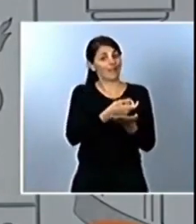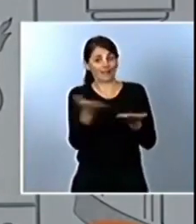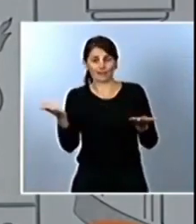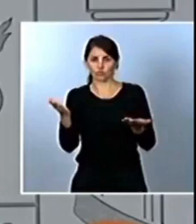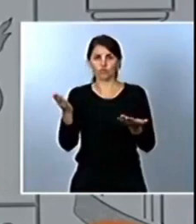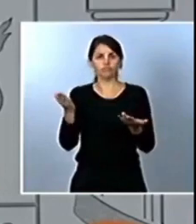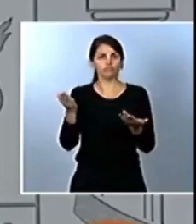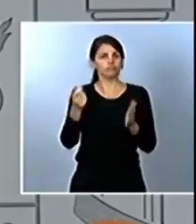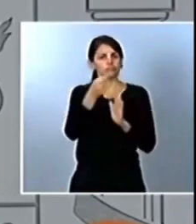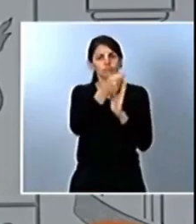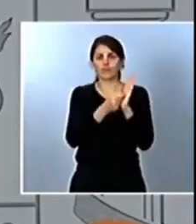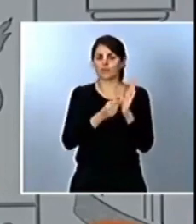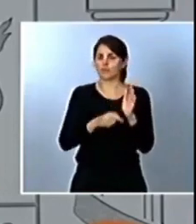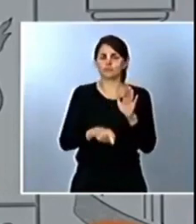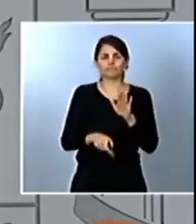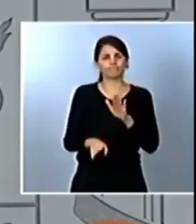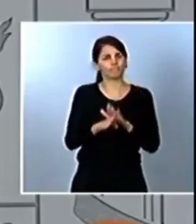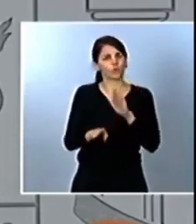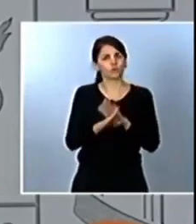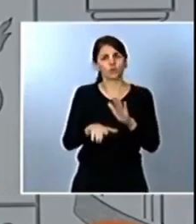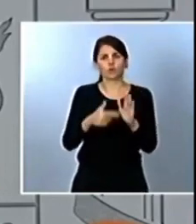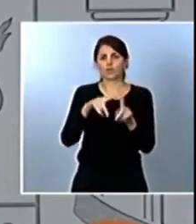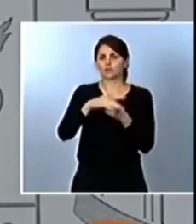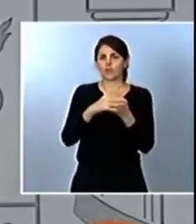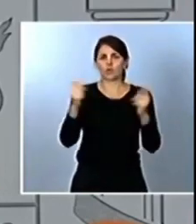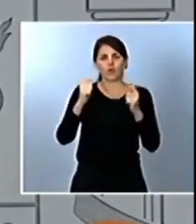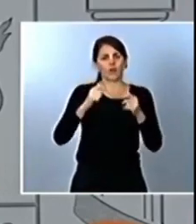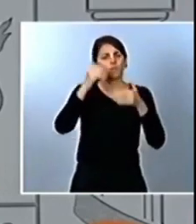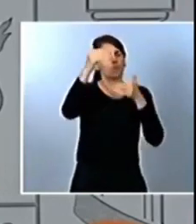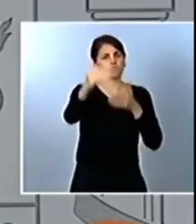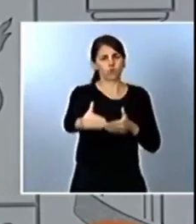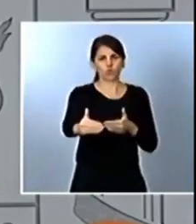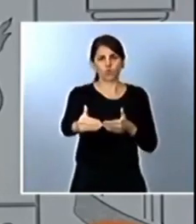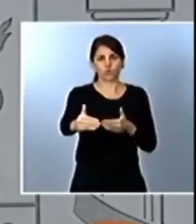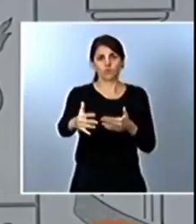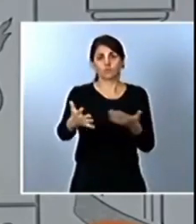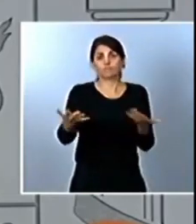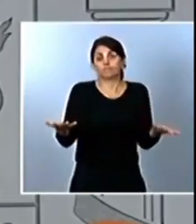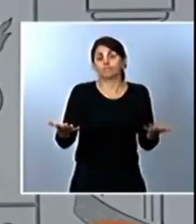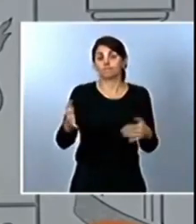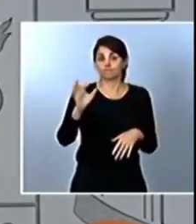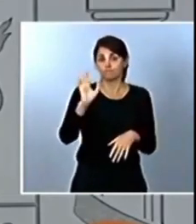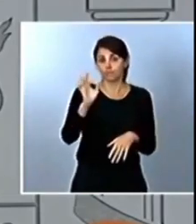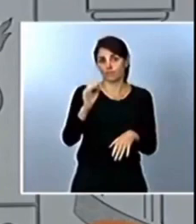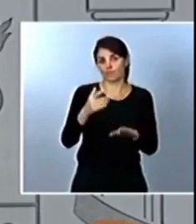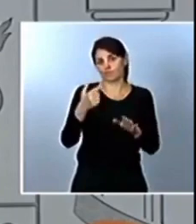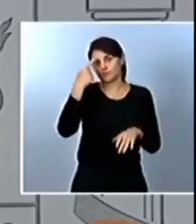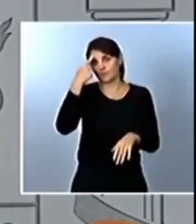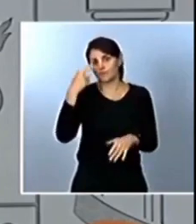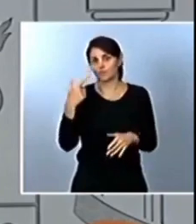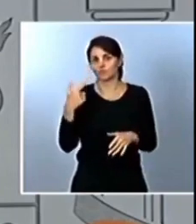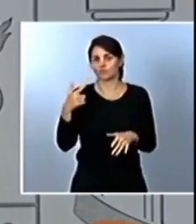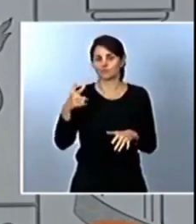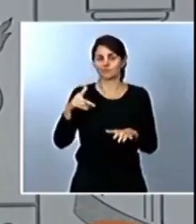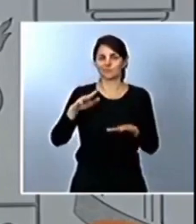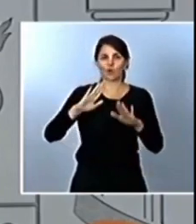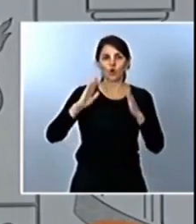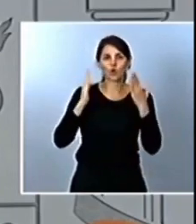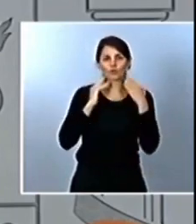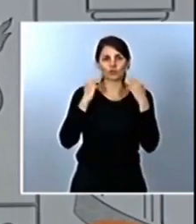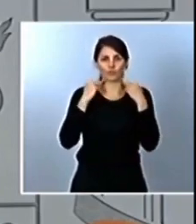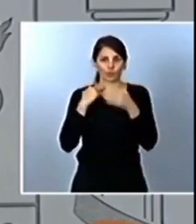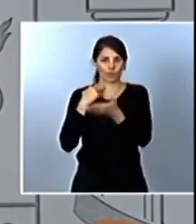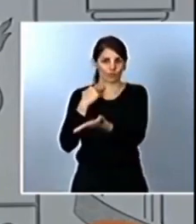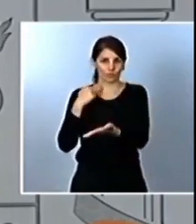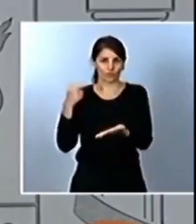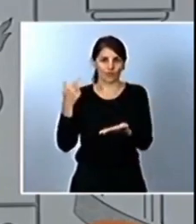estado de alarma, sin menoscabo de que lógicamente el Congreso de los Diputados decida lo contrario, no digo esta semana cuando vayamos a debatir la prórroga,